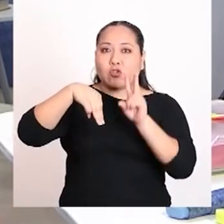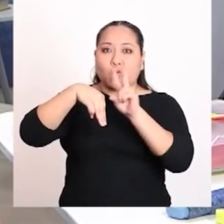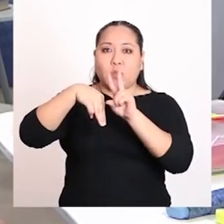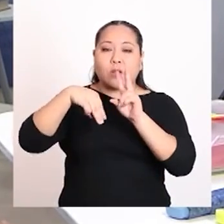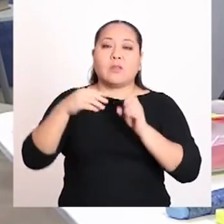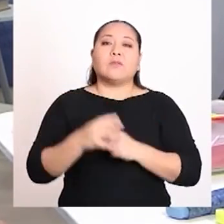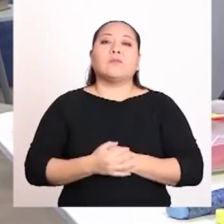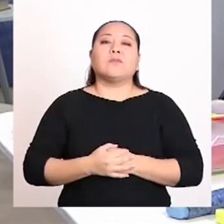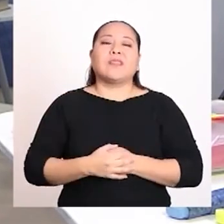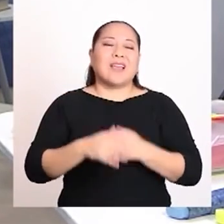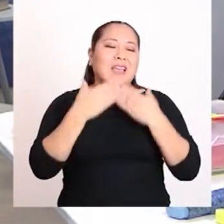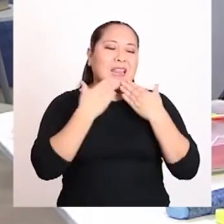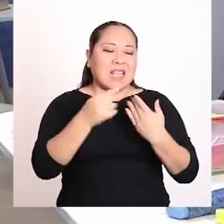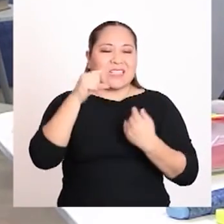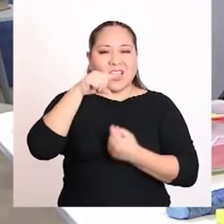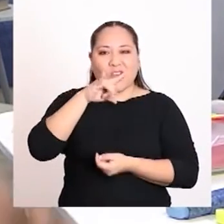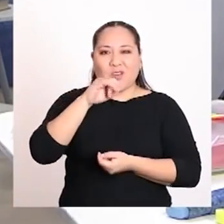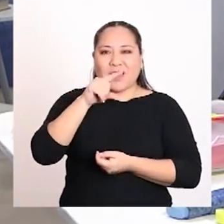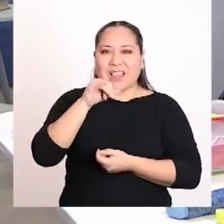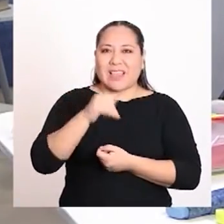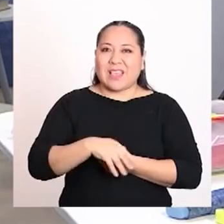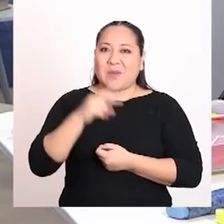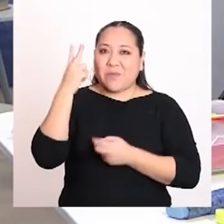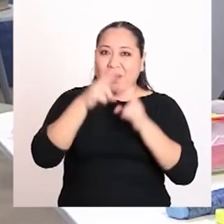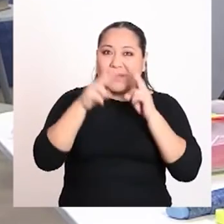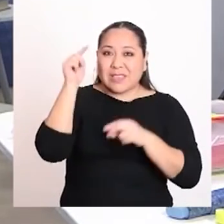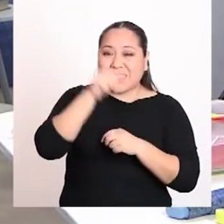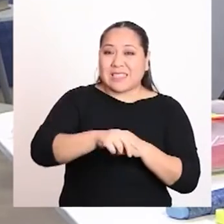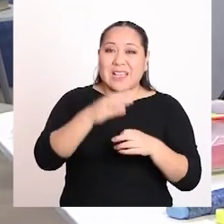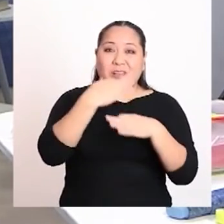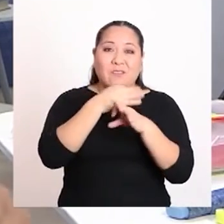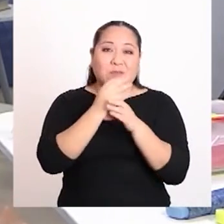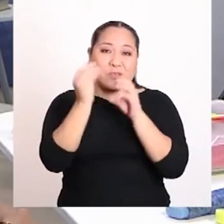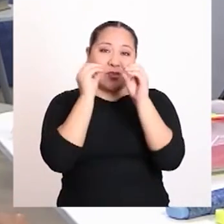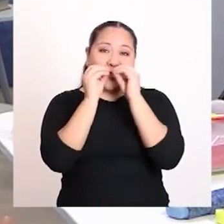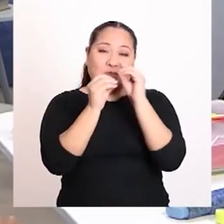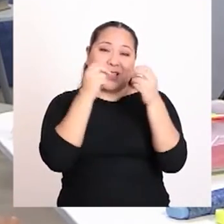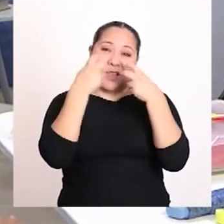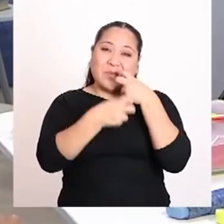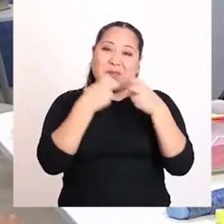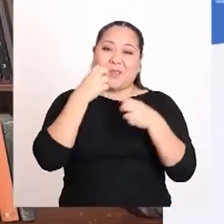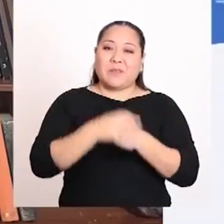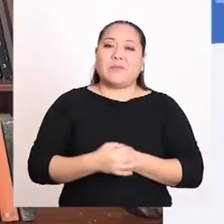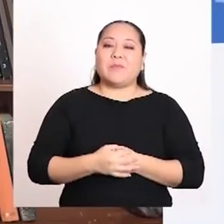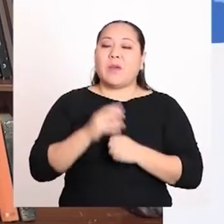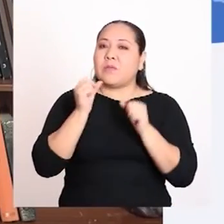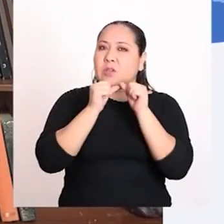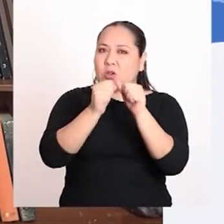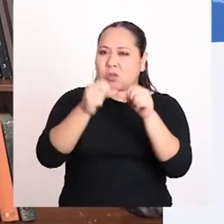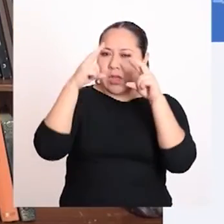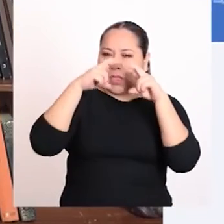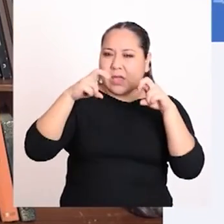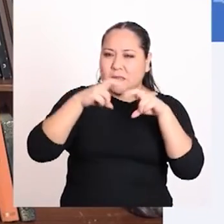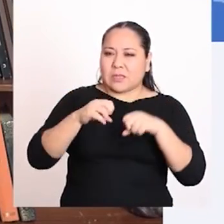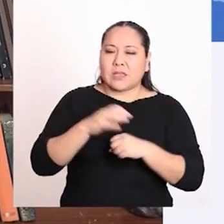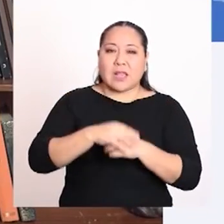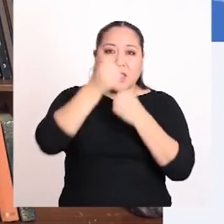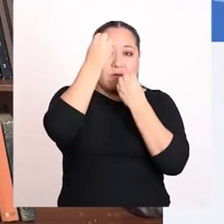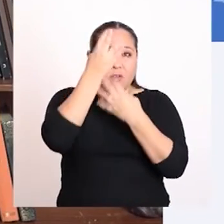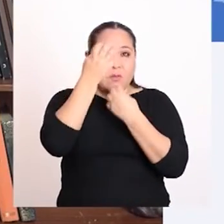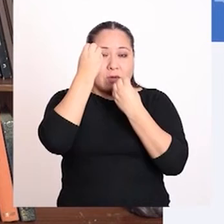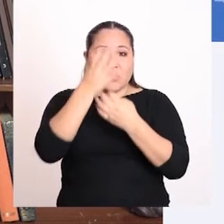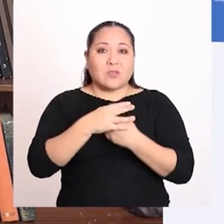metros cuadrados. Gracias, Juliana. Vemos que esta es la forma de resolver nuestro problema. Vamos a seguir analizando